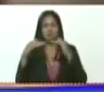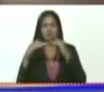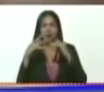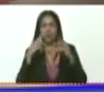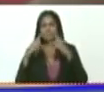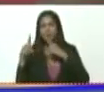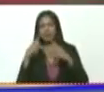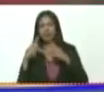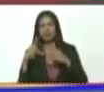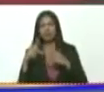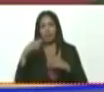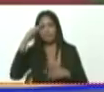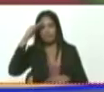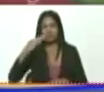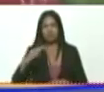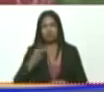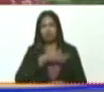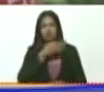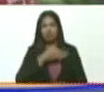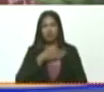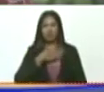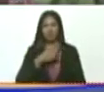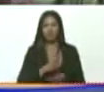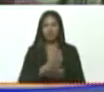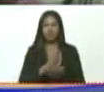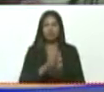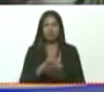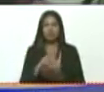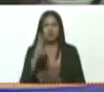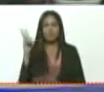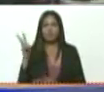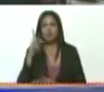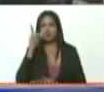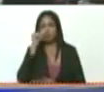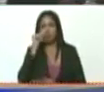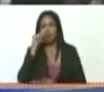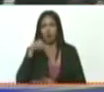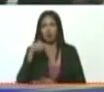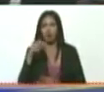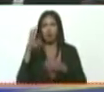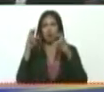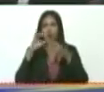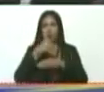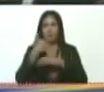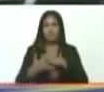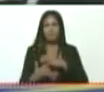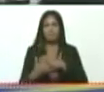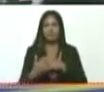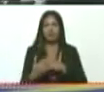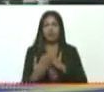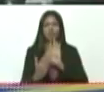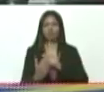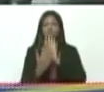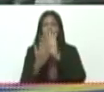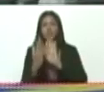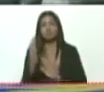política, militar, social y la tranquilidad de los venezolanos a partir de hoy. Nuevos planes. Frente Francisco de